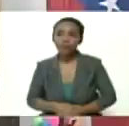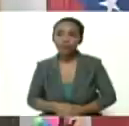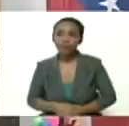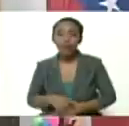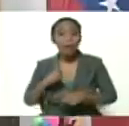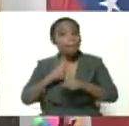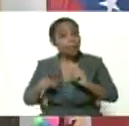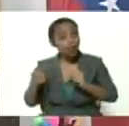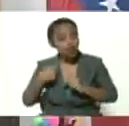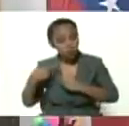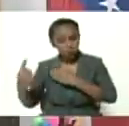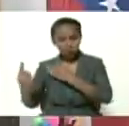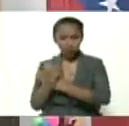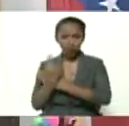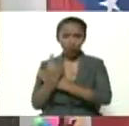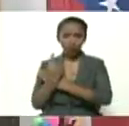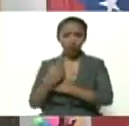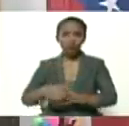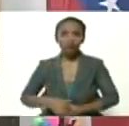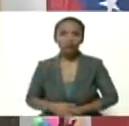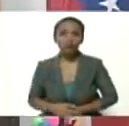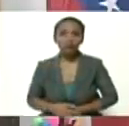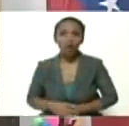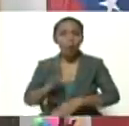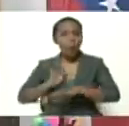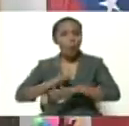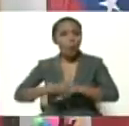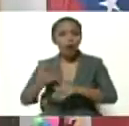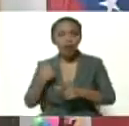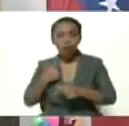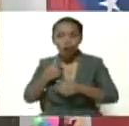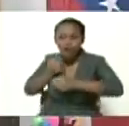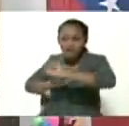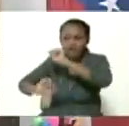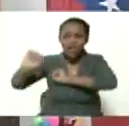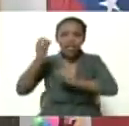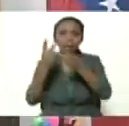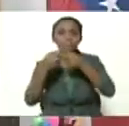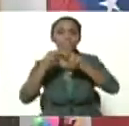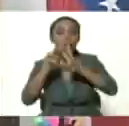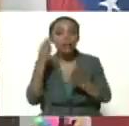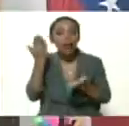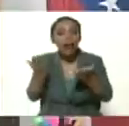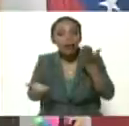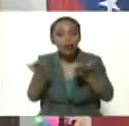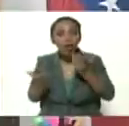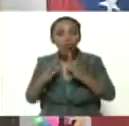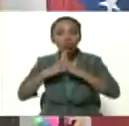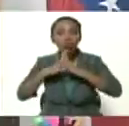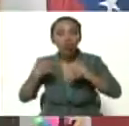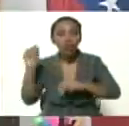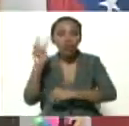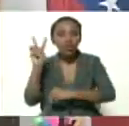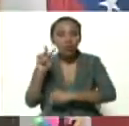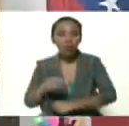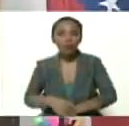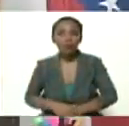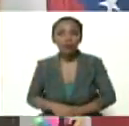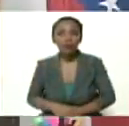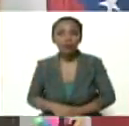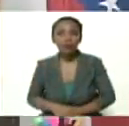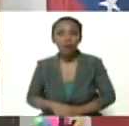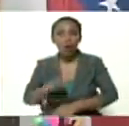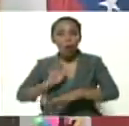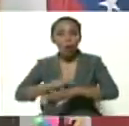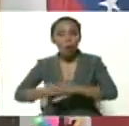Pero estoy obligado, porque tengo que defender la paz, la estabilidad de toda Venezuela.